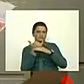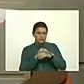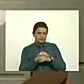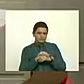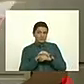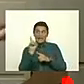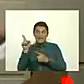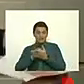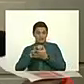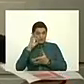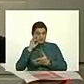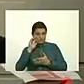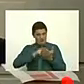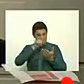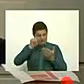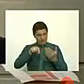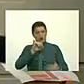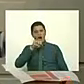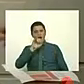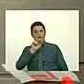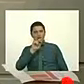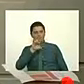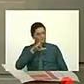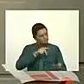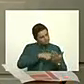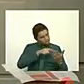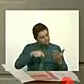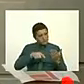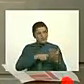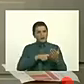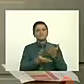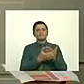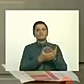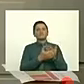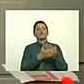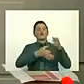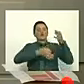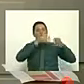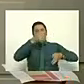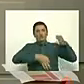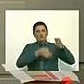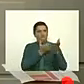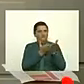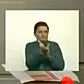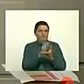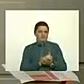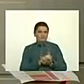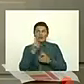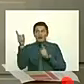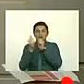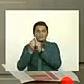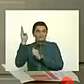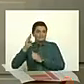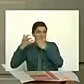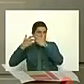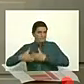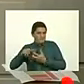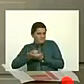que precisamente firma el contrato de estabilidad jurídica con Odebrecht después